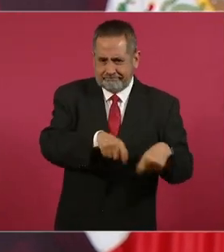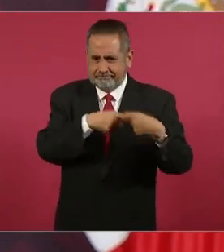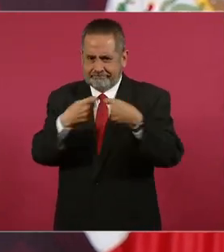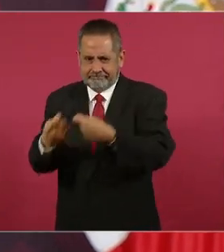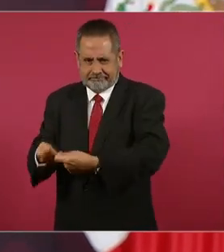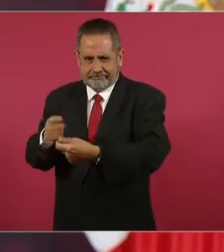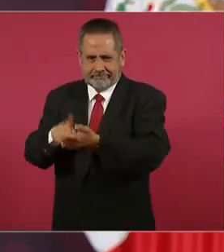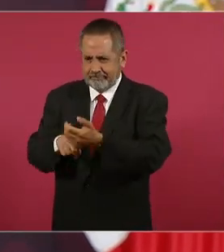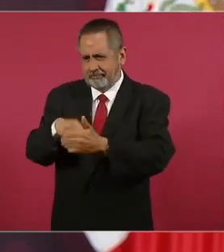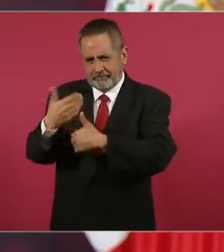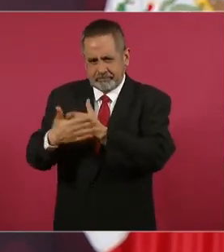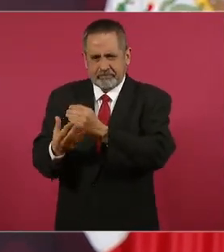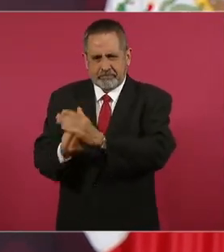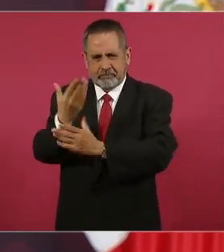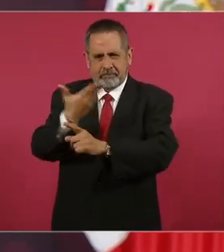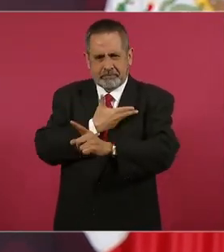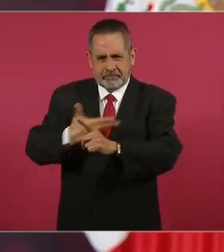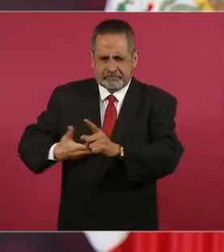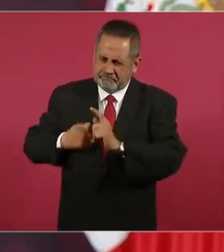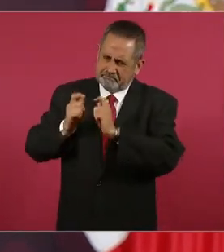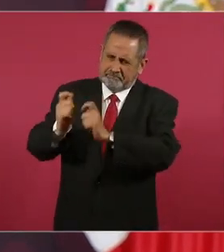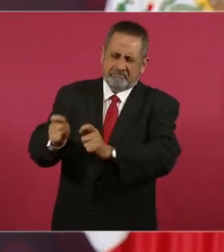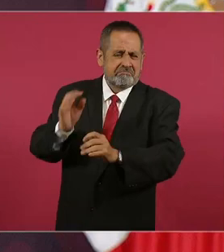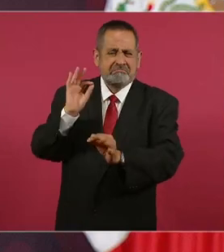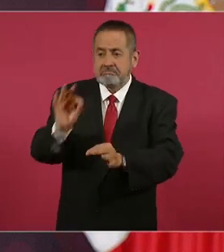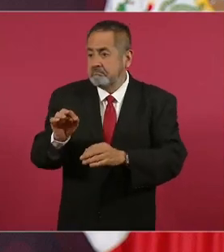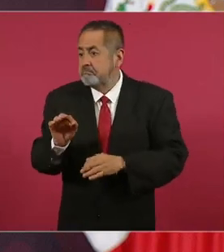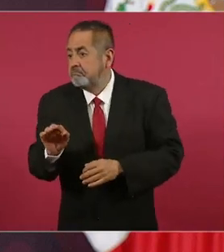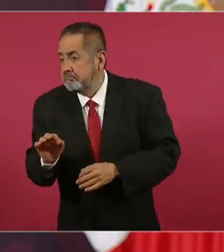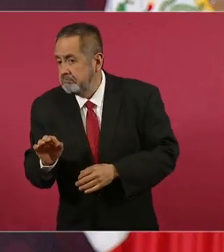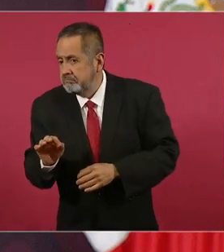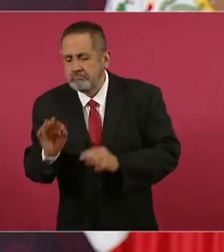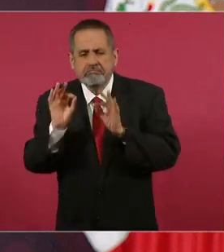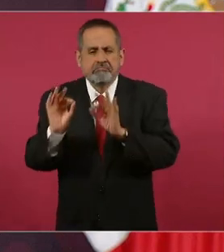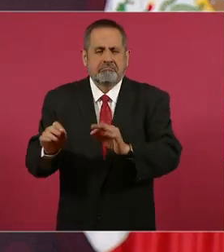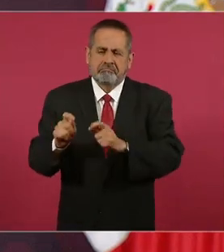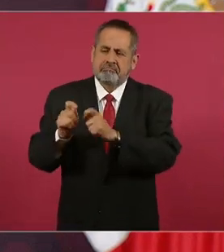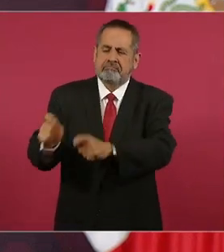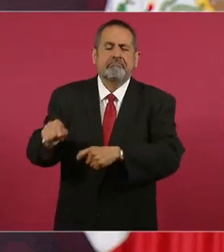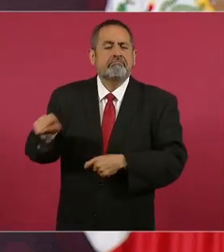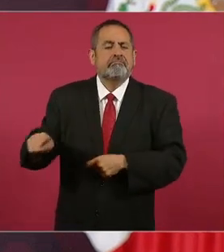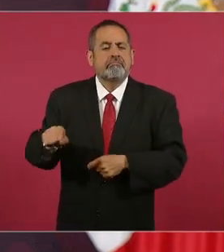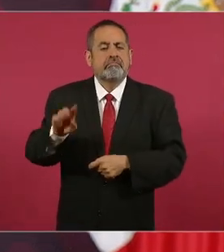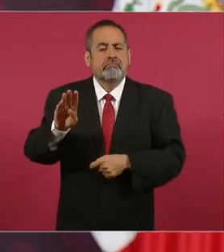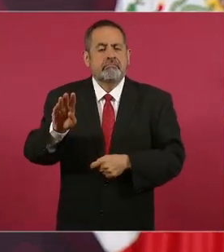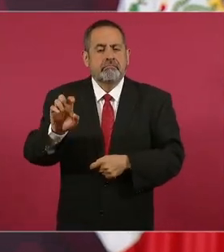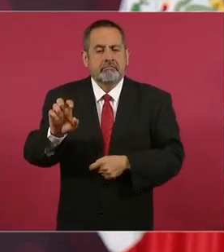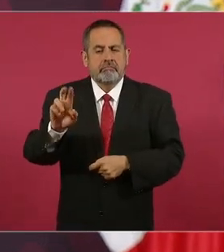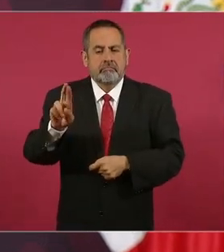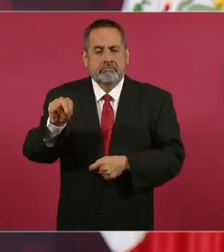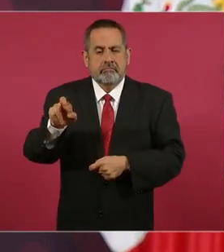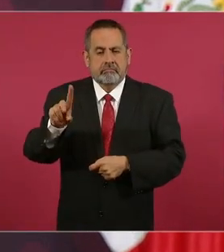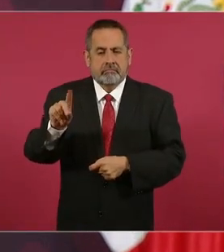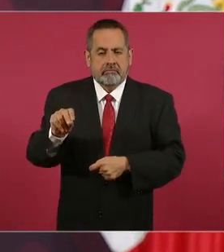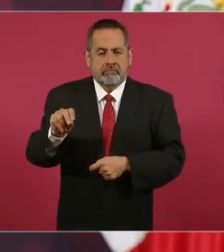la entrega de la presidencia a Bernardo Arévalo,